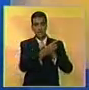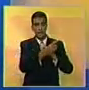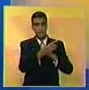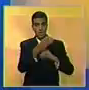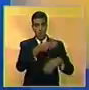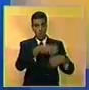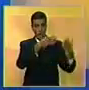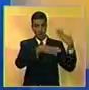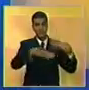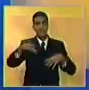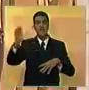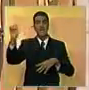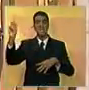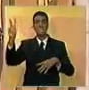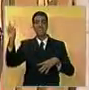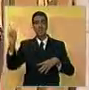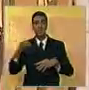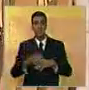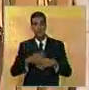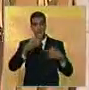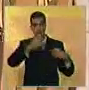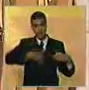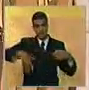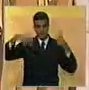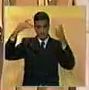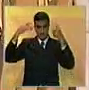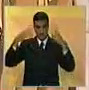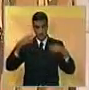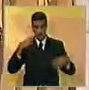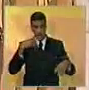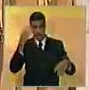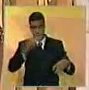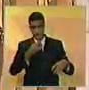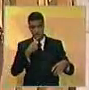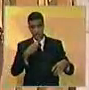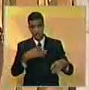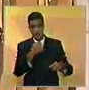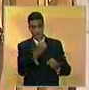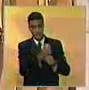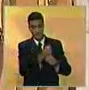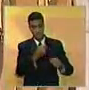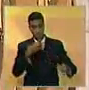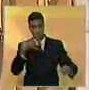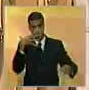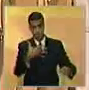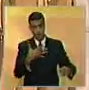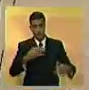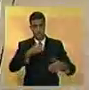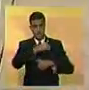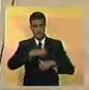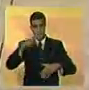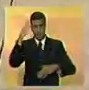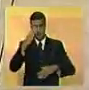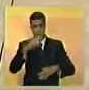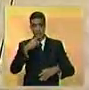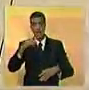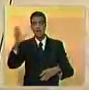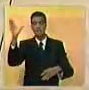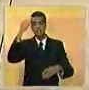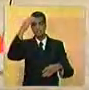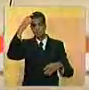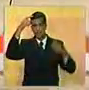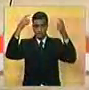general en jefe Raúl Isaías Baduel. El presidente Chávez reconoció el trabajo del general Baduel y el del alto mando. En el acto, Chávez ratificó